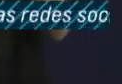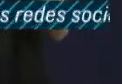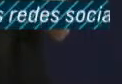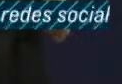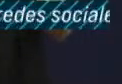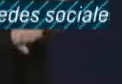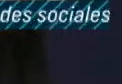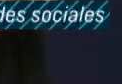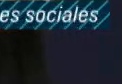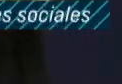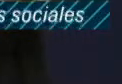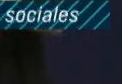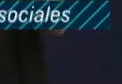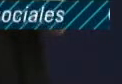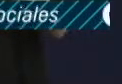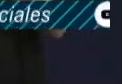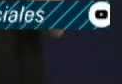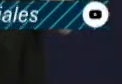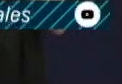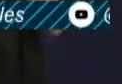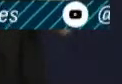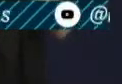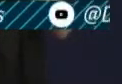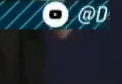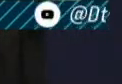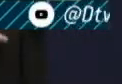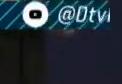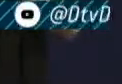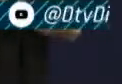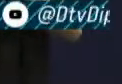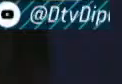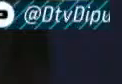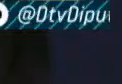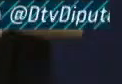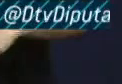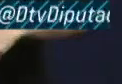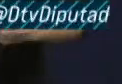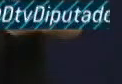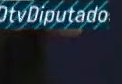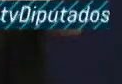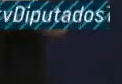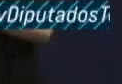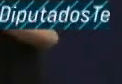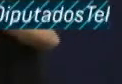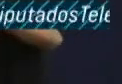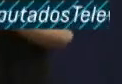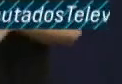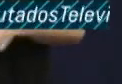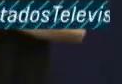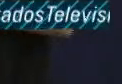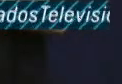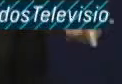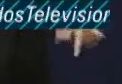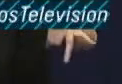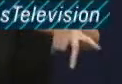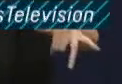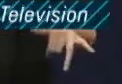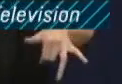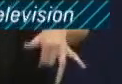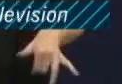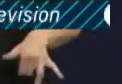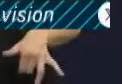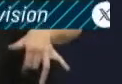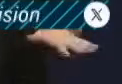este fin. Estas reglas van a entrar en vigencia al día siguiente de su publicación y se van a aplicar al primer ejercicio